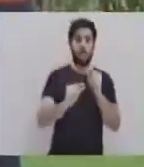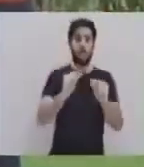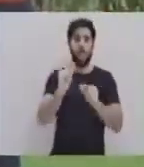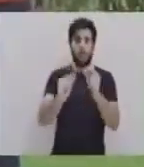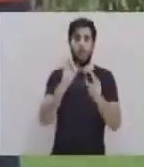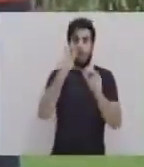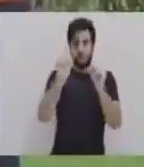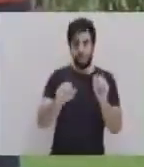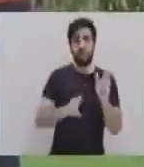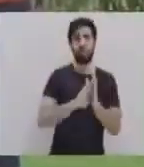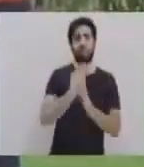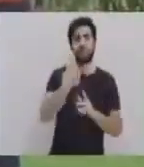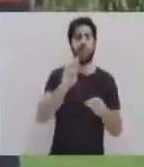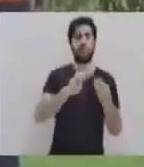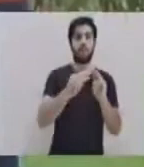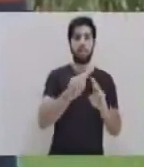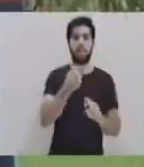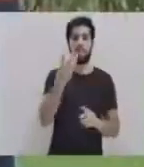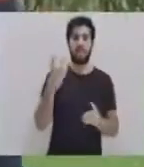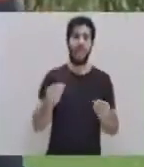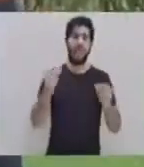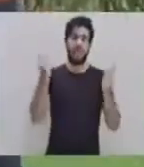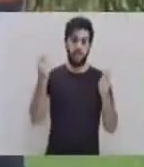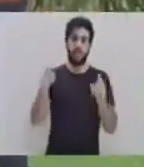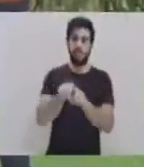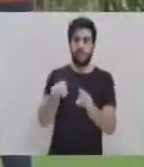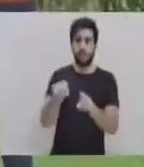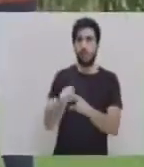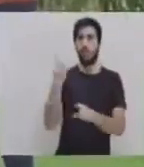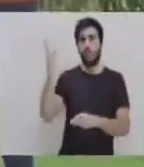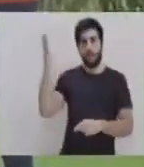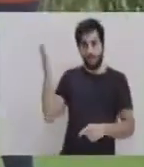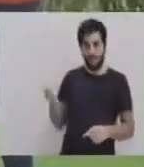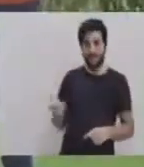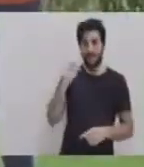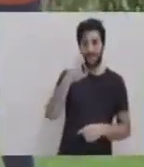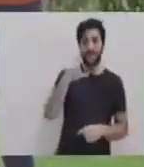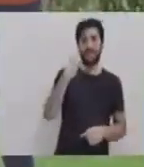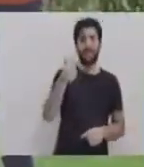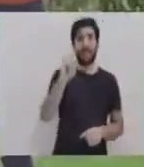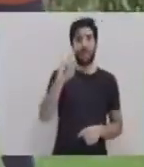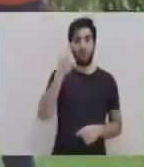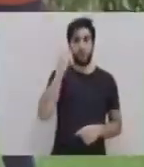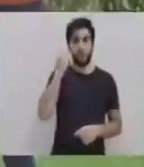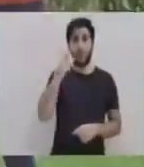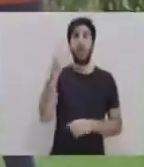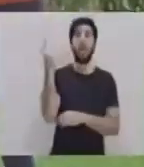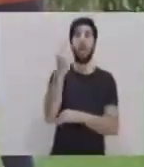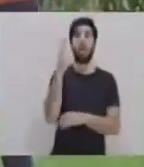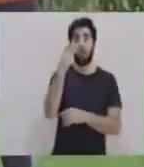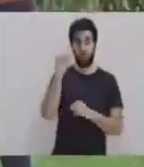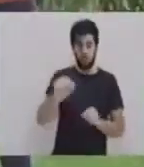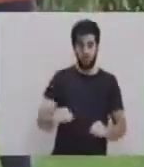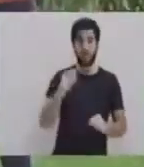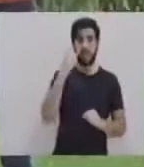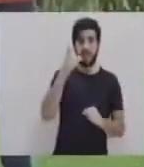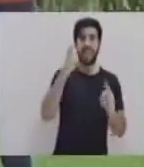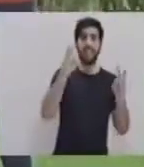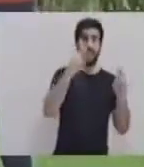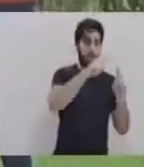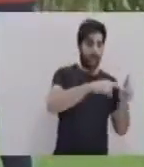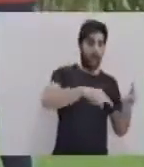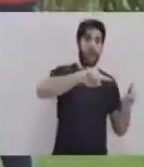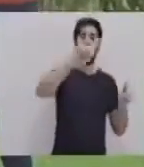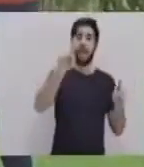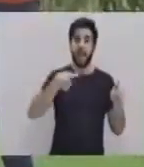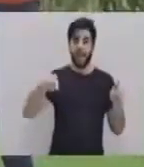Y pronto podrás terminar tus ejercicios tan rápido como lo hace Claudia. Una cosa importante, lograste ver las cóncavas hacia arriba y